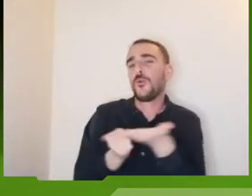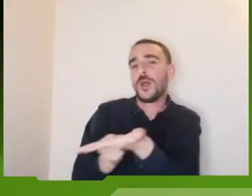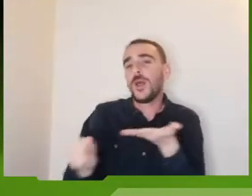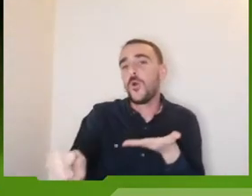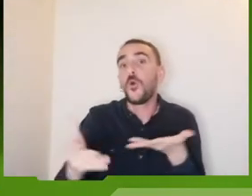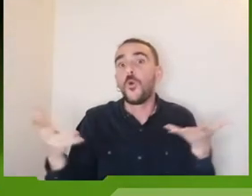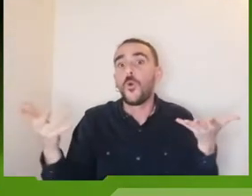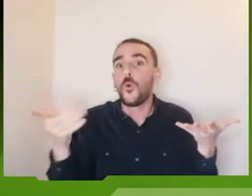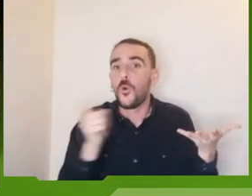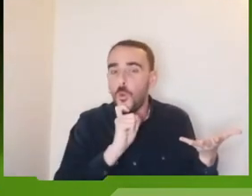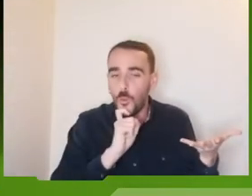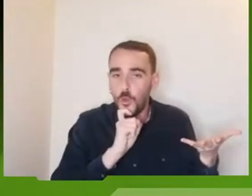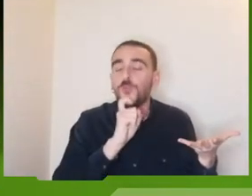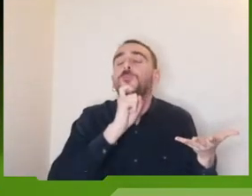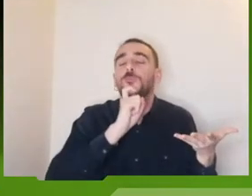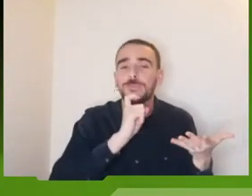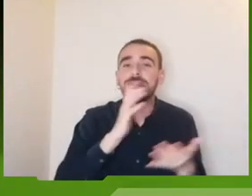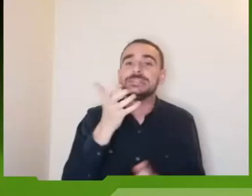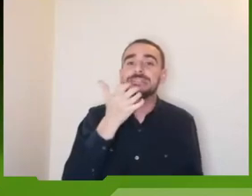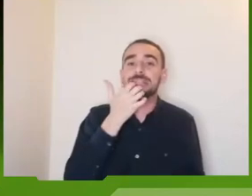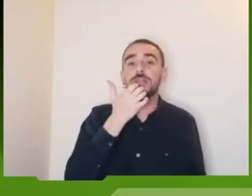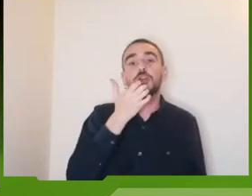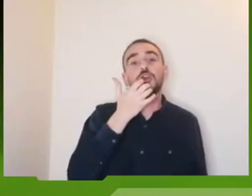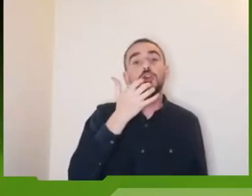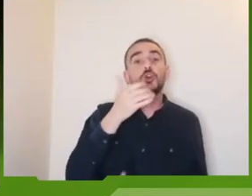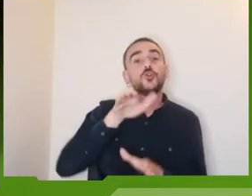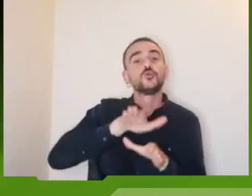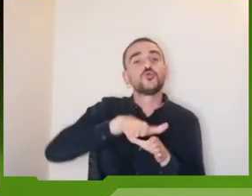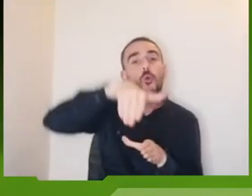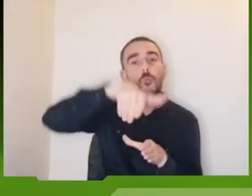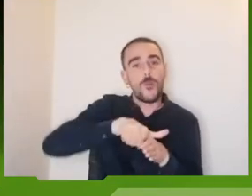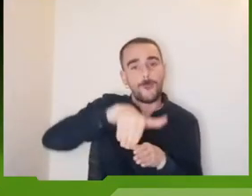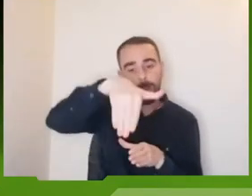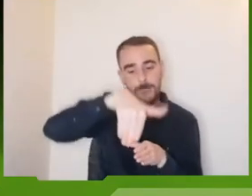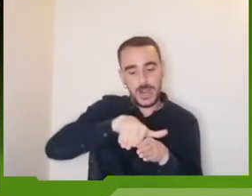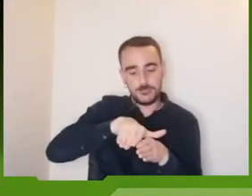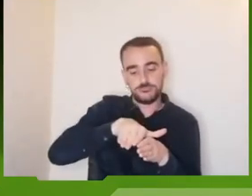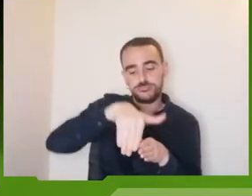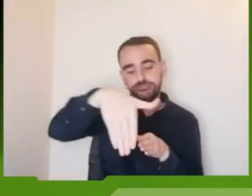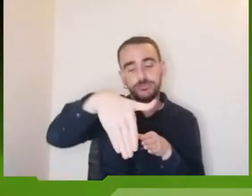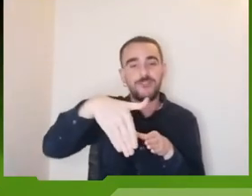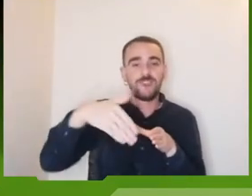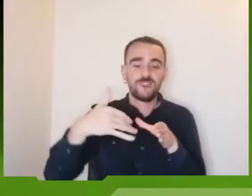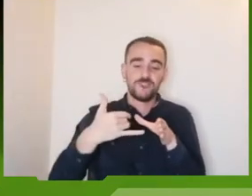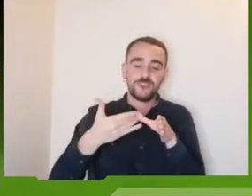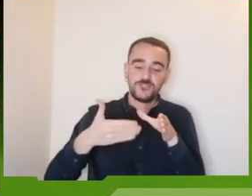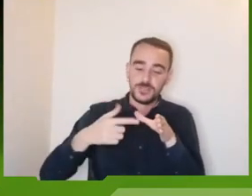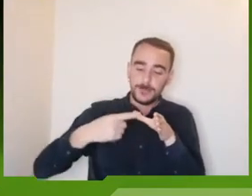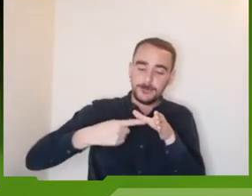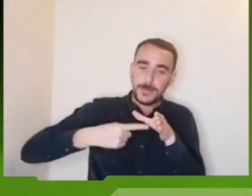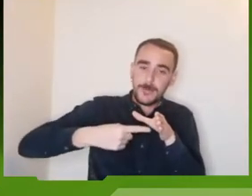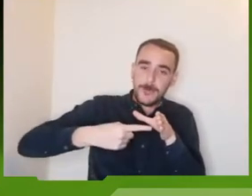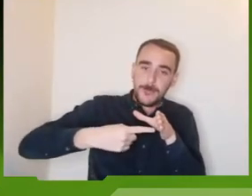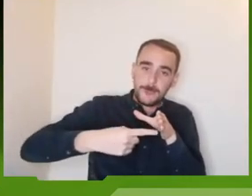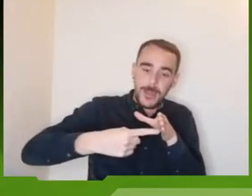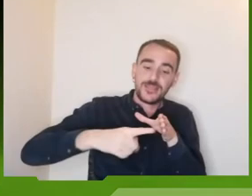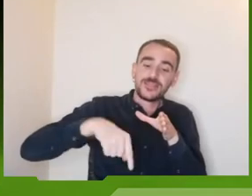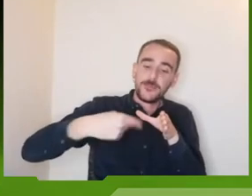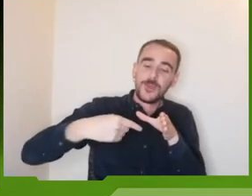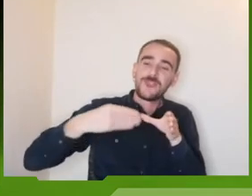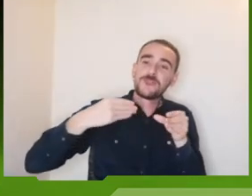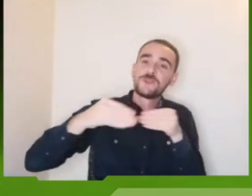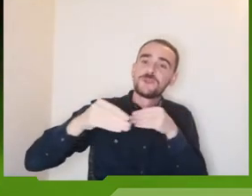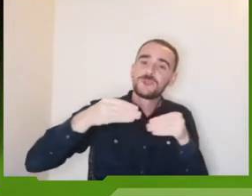Si las apiláis en el tupper, importante que entre fila y fila pongamos papel de film o de